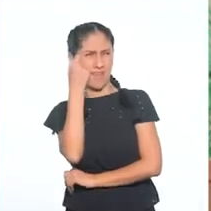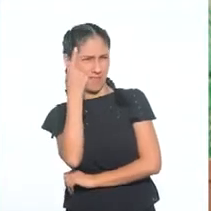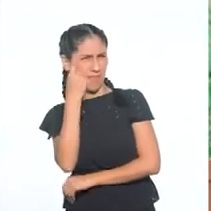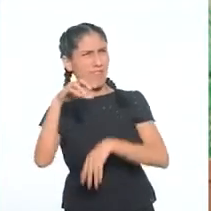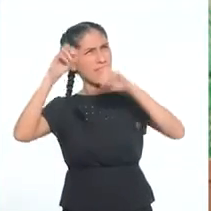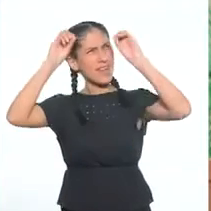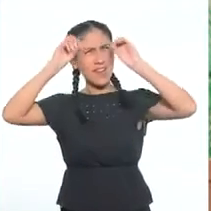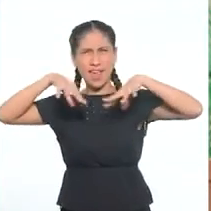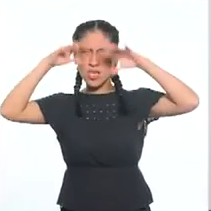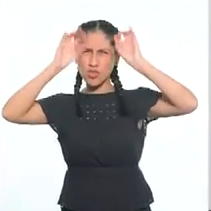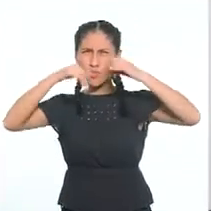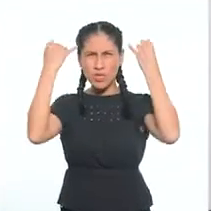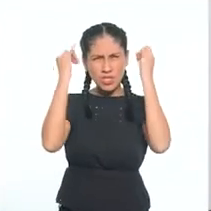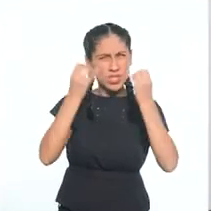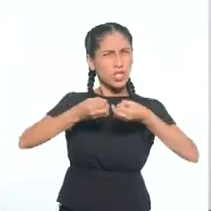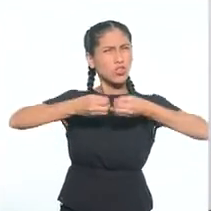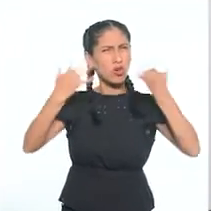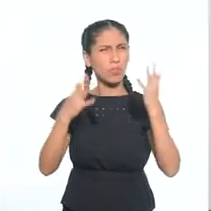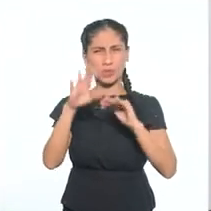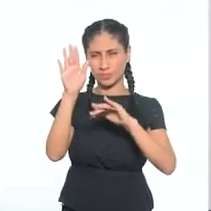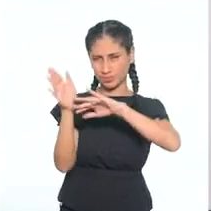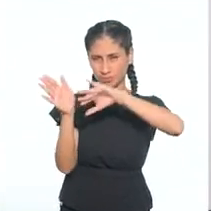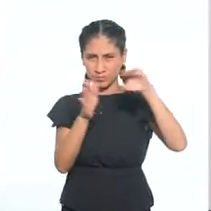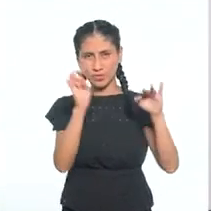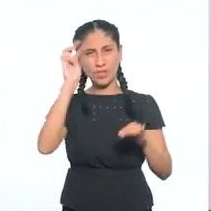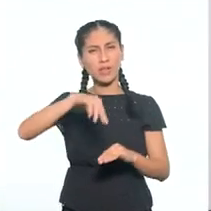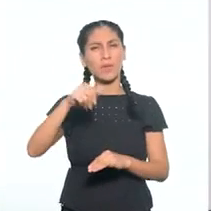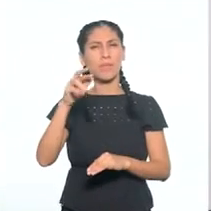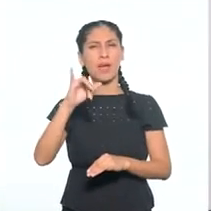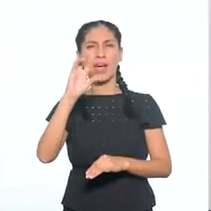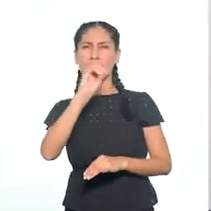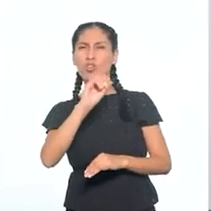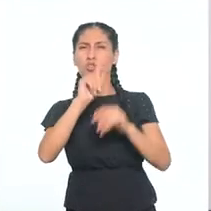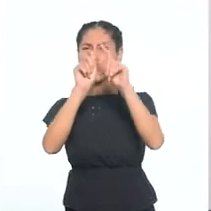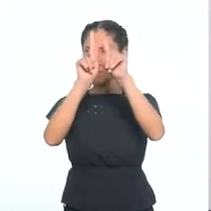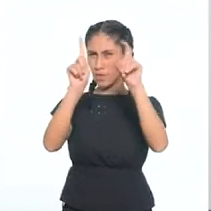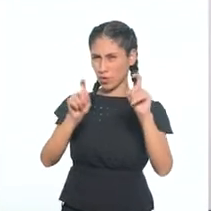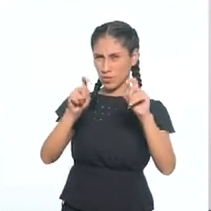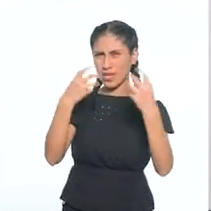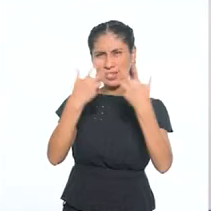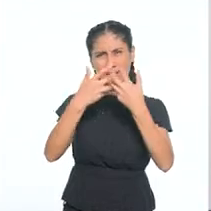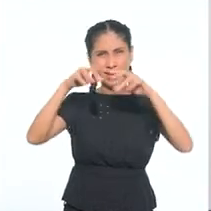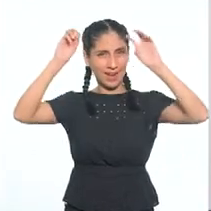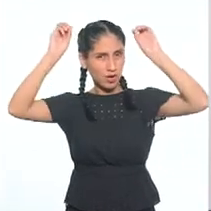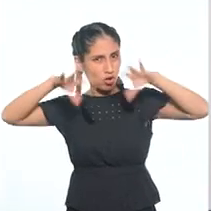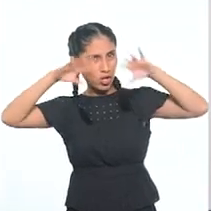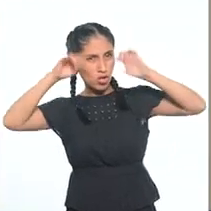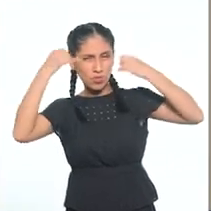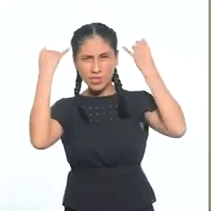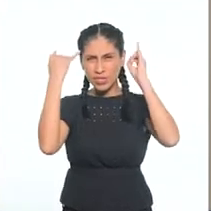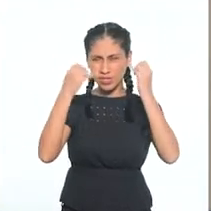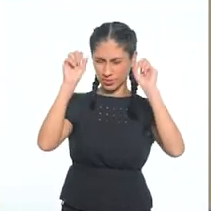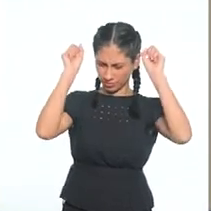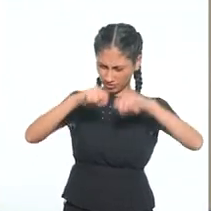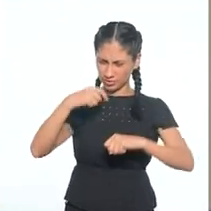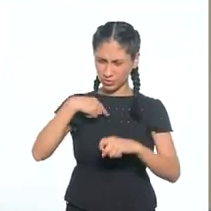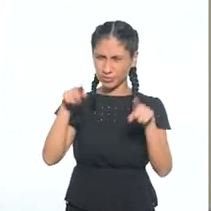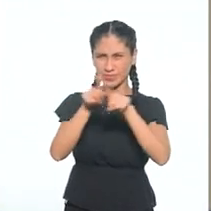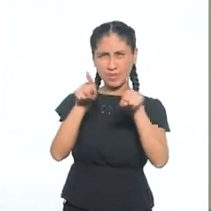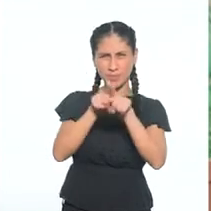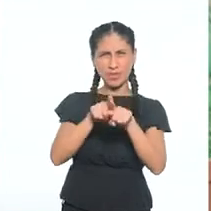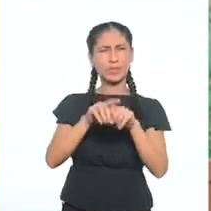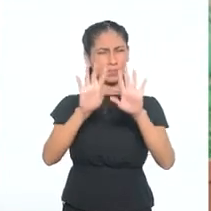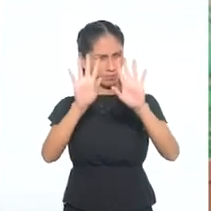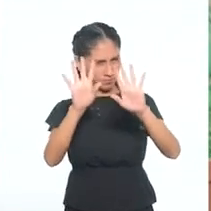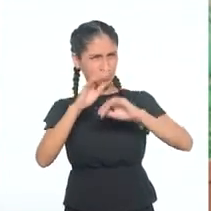cómo funciona la lluvia de ideas manía tengo una pregunta sobre la lluvia de ideas y yo también